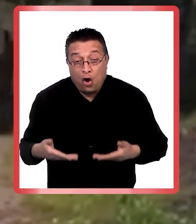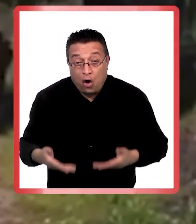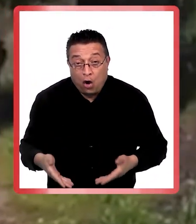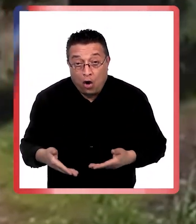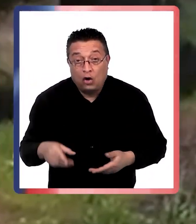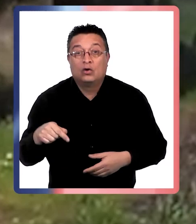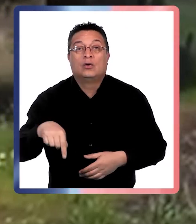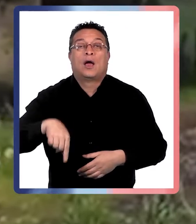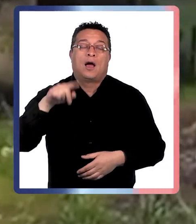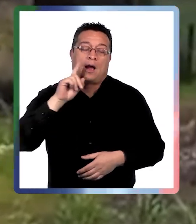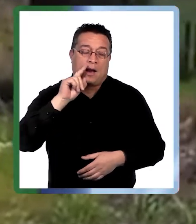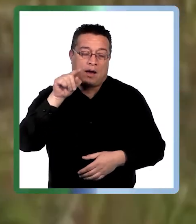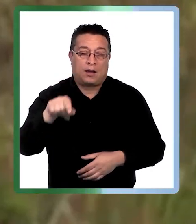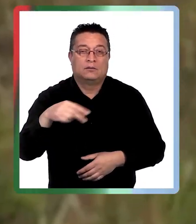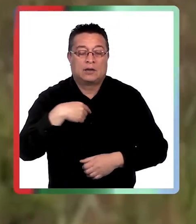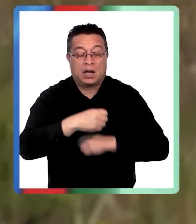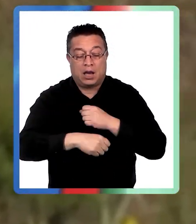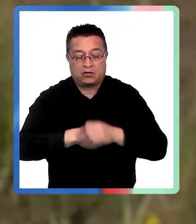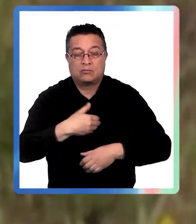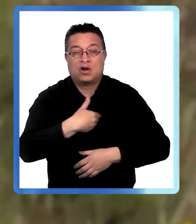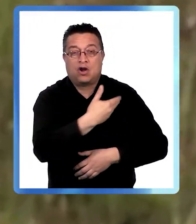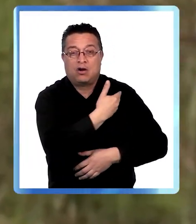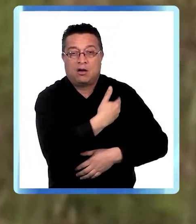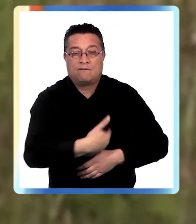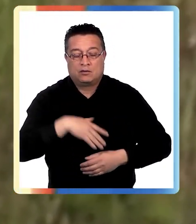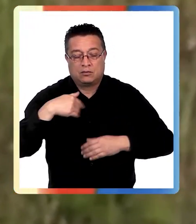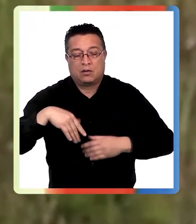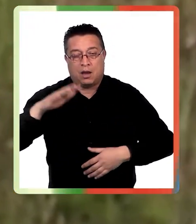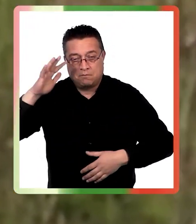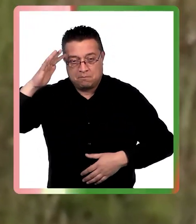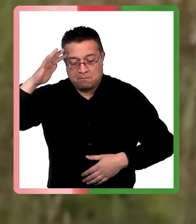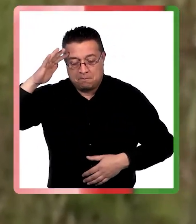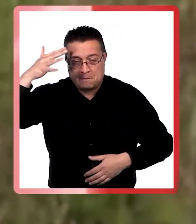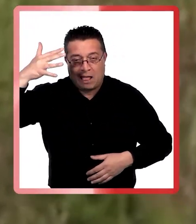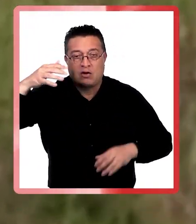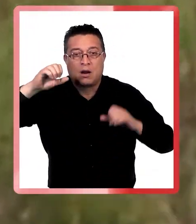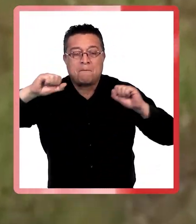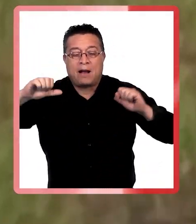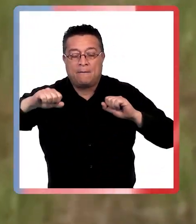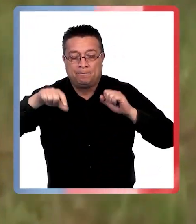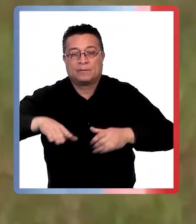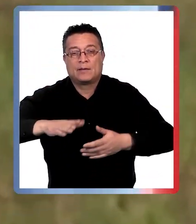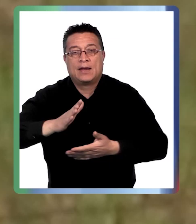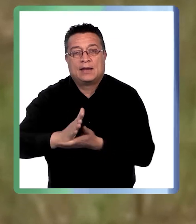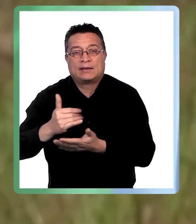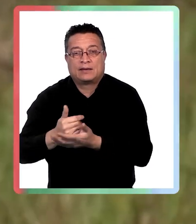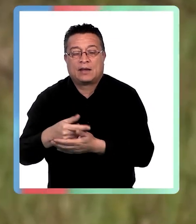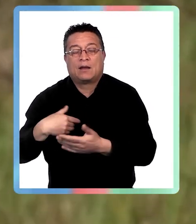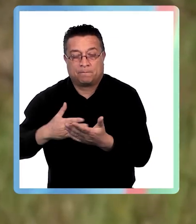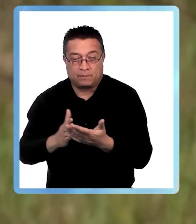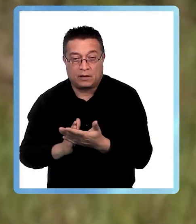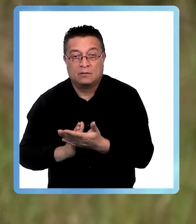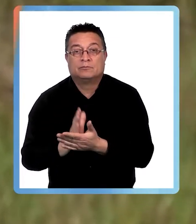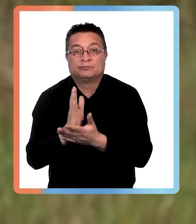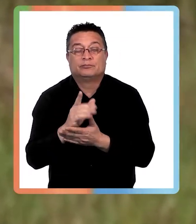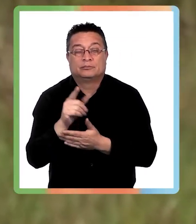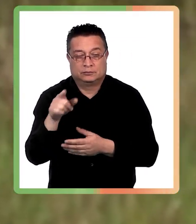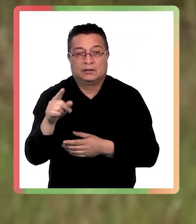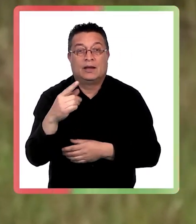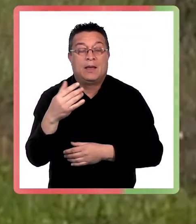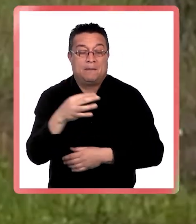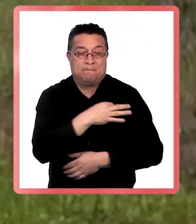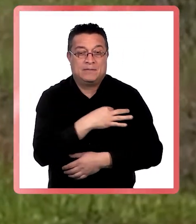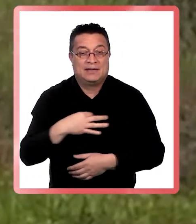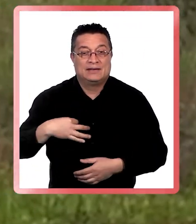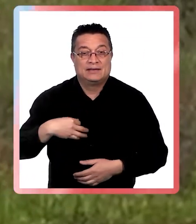estamos, como en estos 2 años de gobierno, ya en una maduración de una estrategia que la verdad es que comenzó con la ministra Isquia